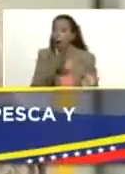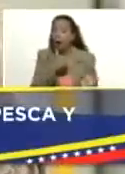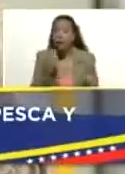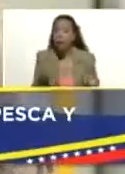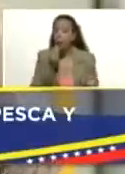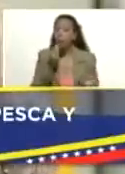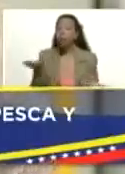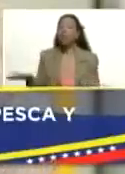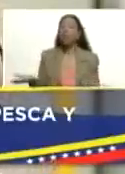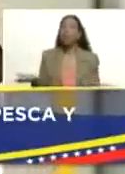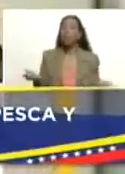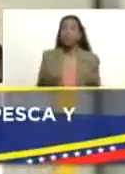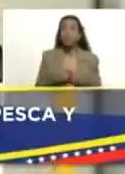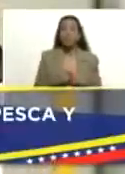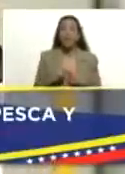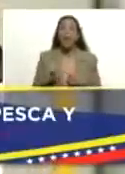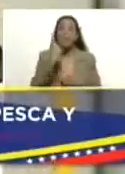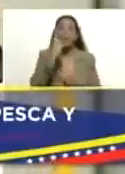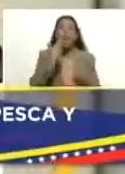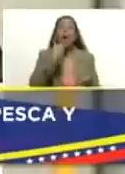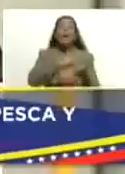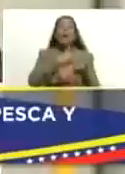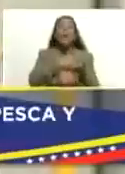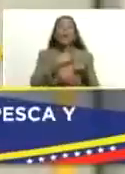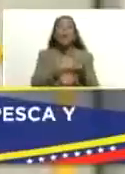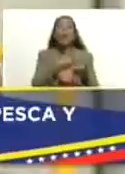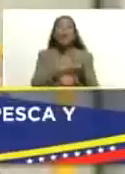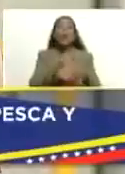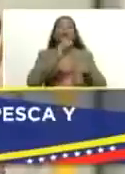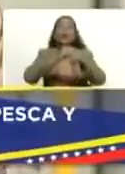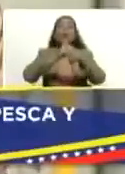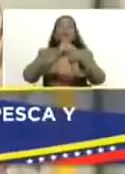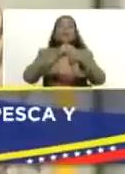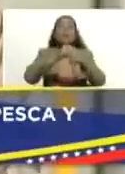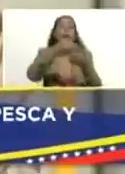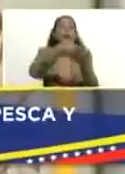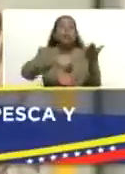¿Ah? Primero me está solicitando